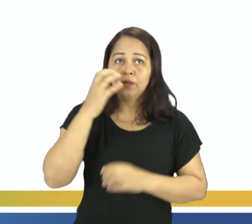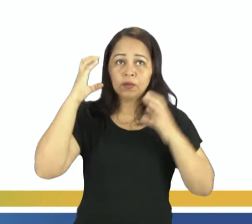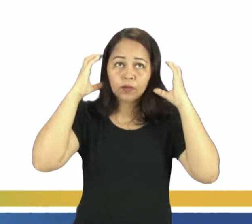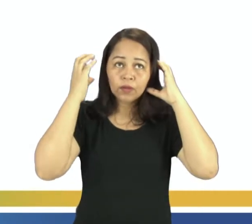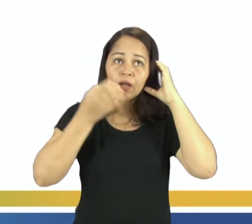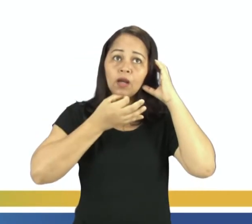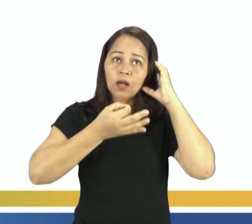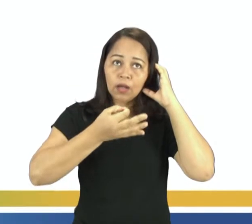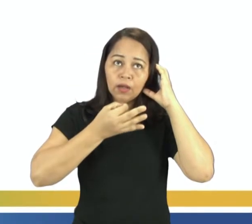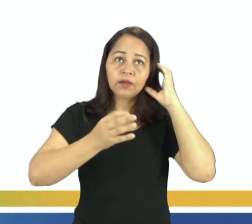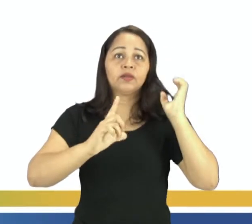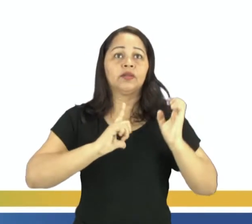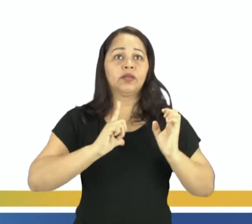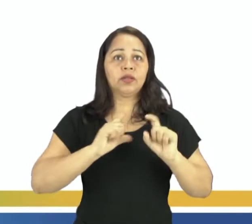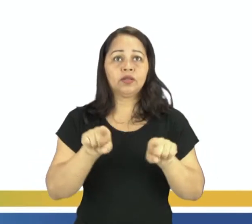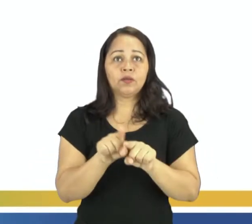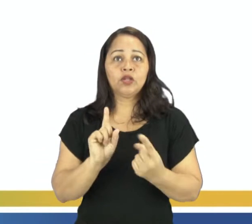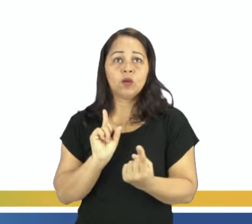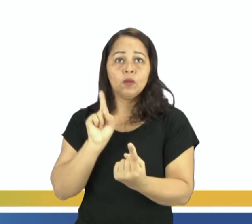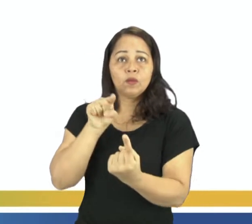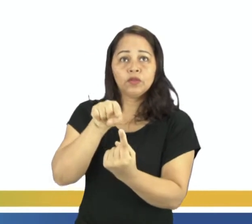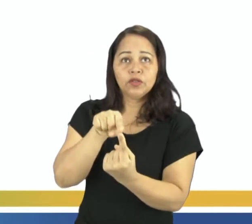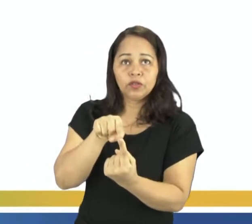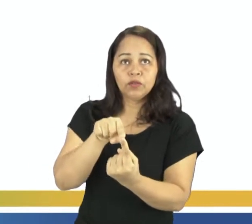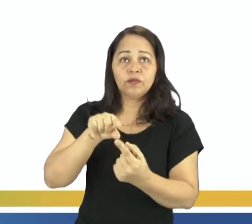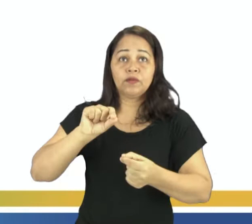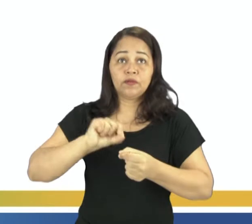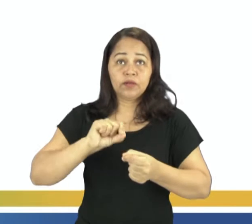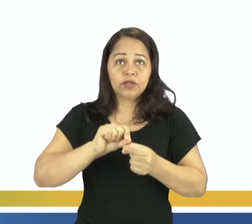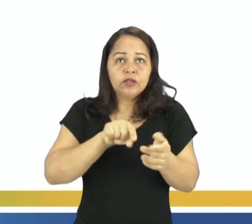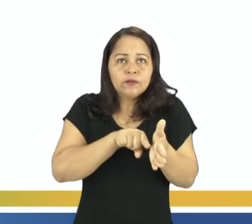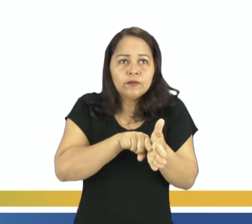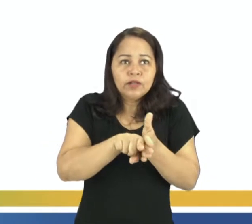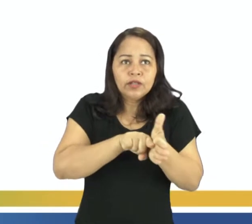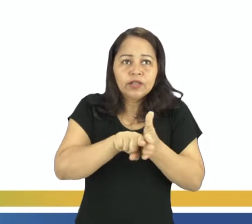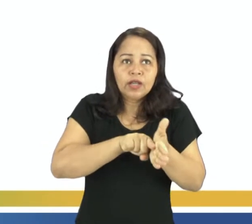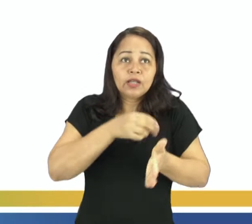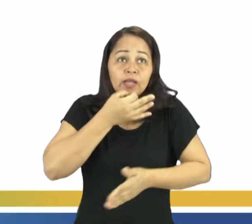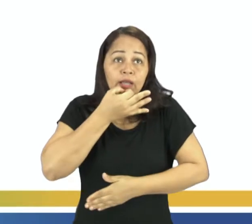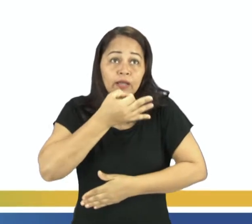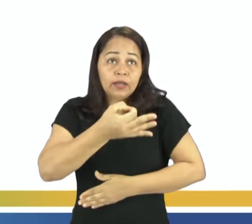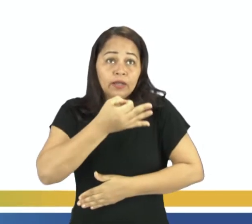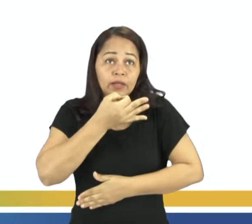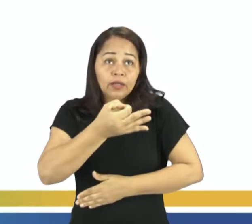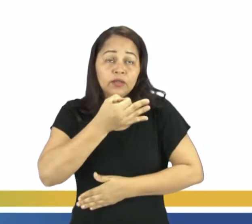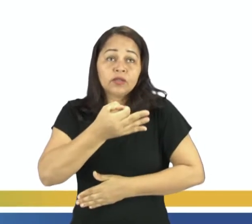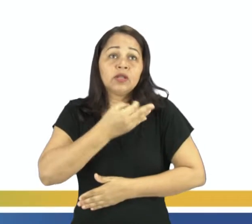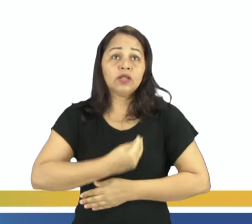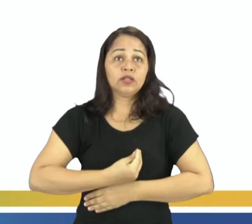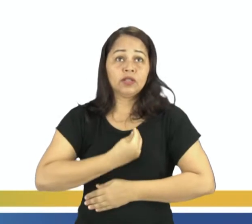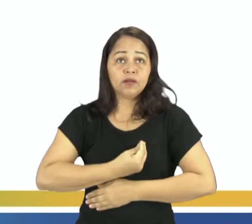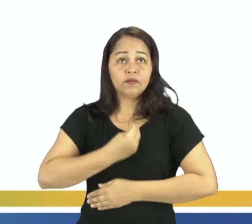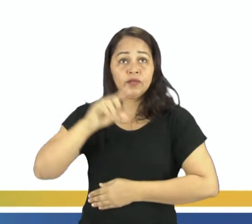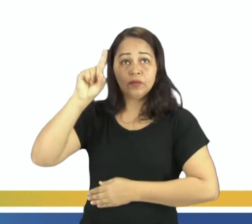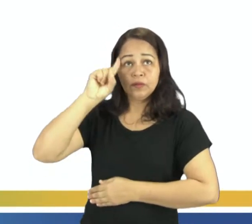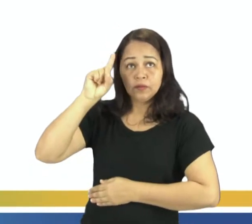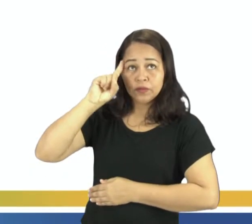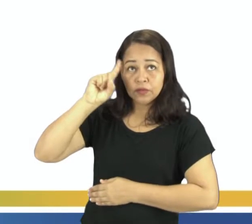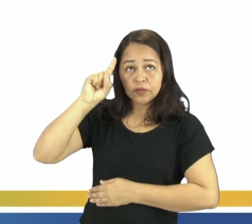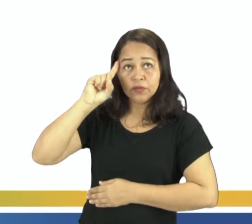y radio. Tiene como objetivo realizar un análisis crítico de situaciones